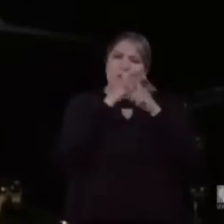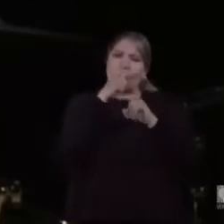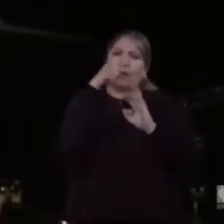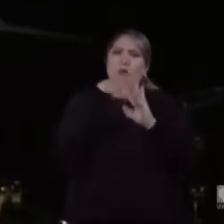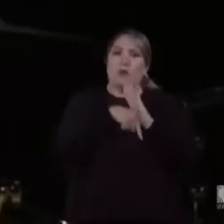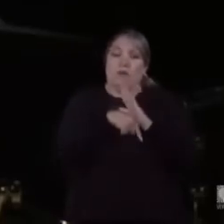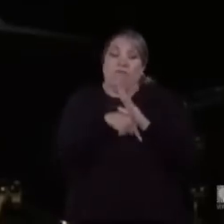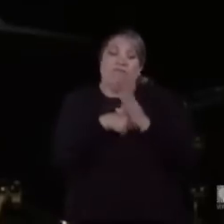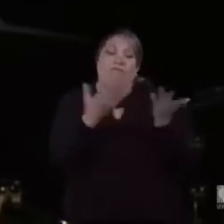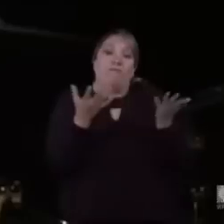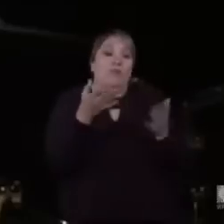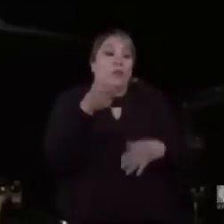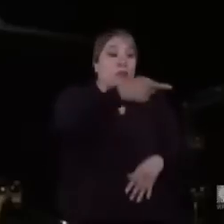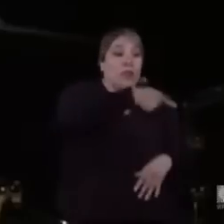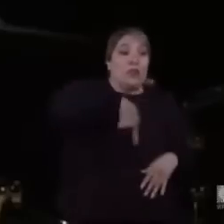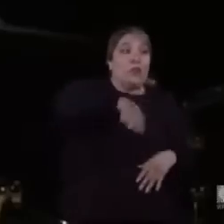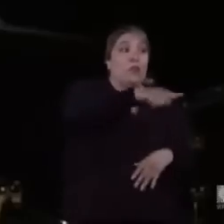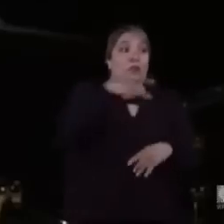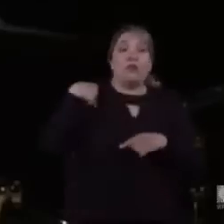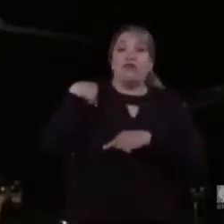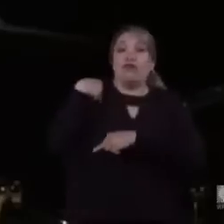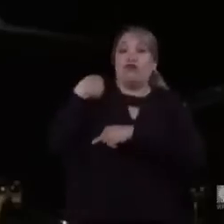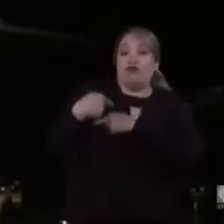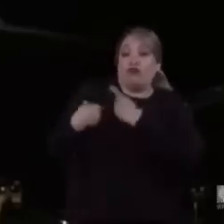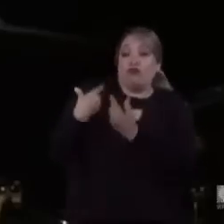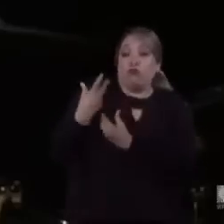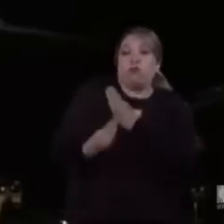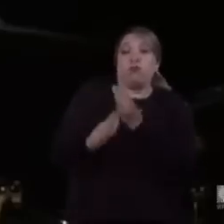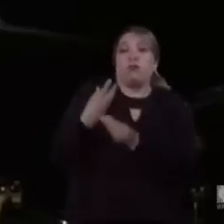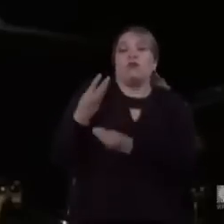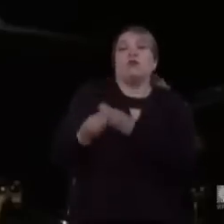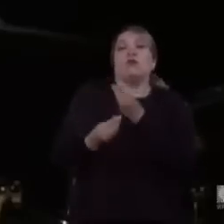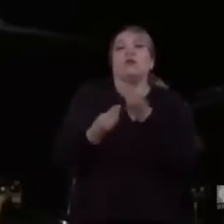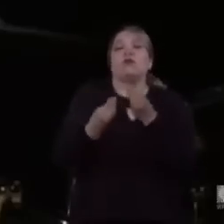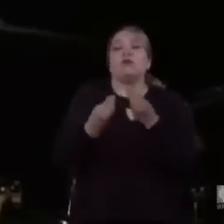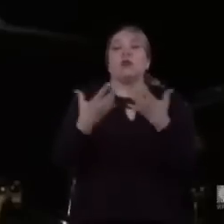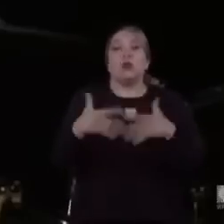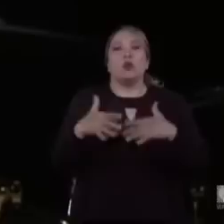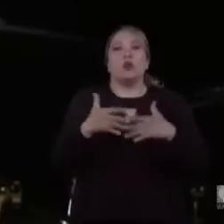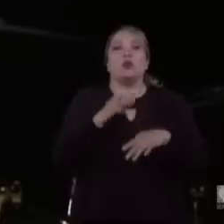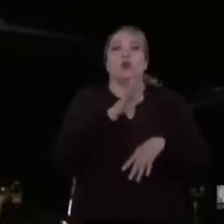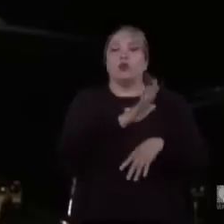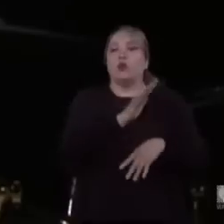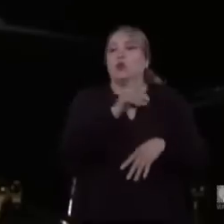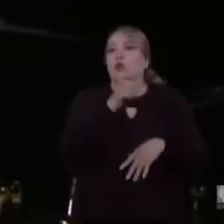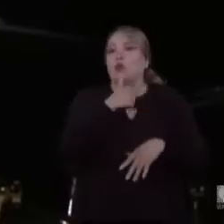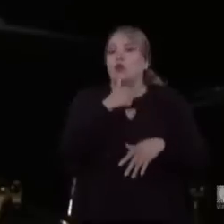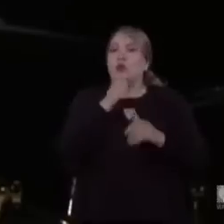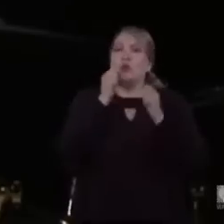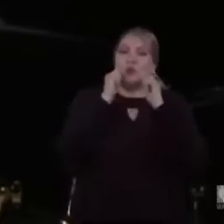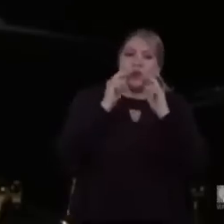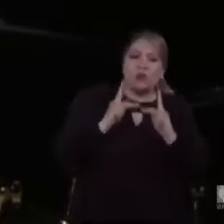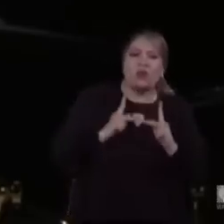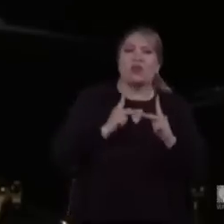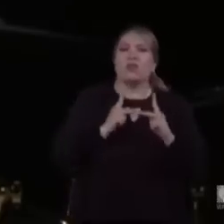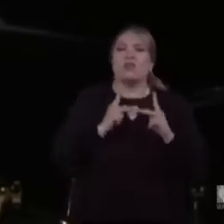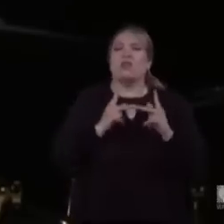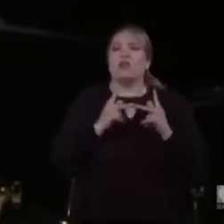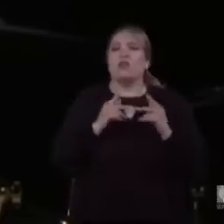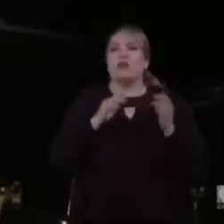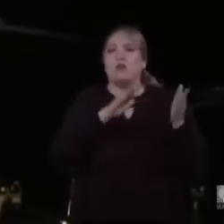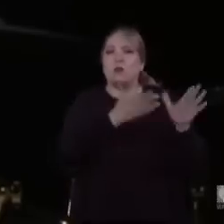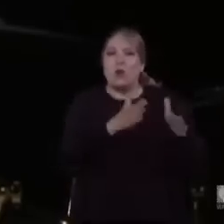perplejidad espiritual de un pueblo de tradiciones de fe sumido en una crisis humanitaria de desconfianzas y